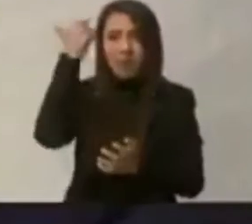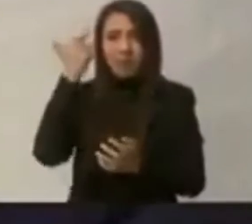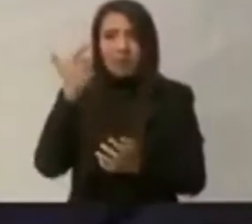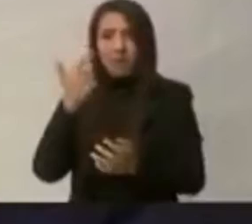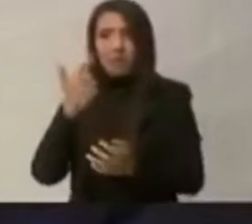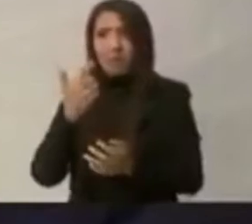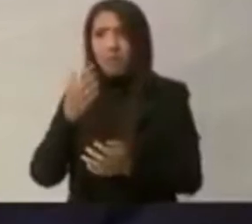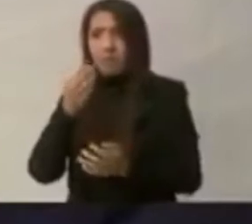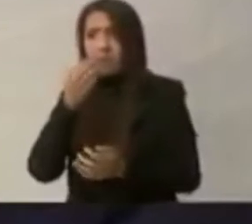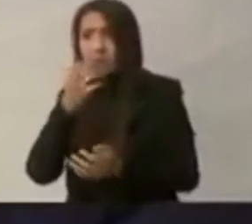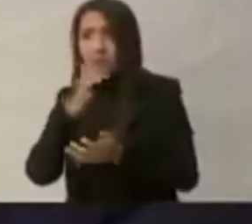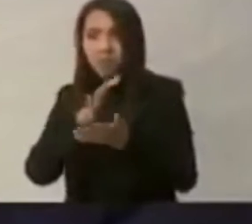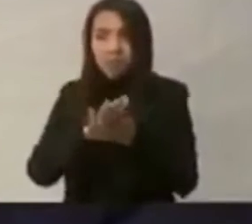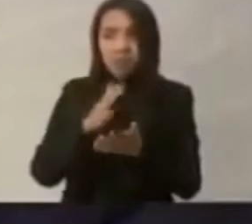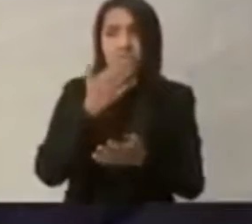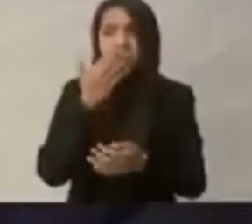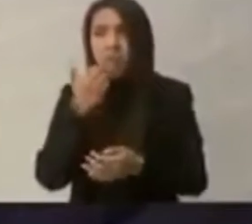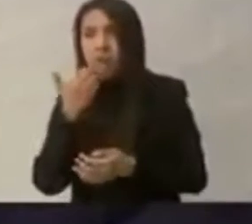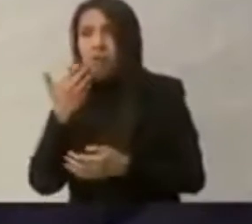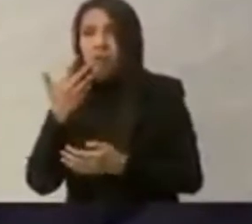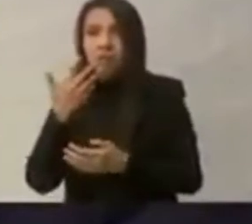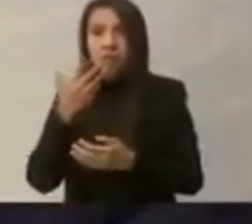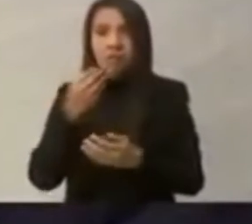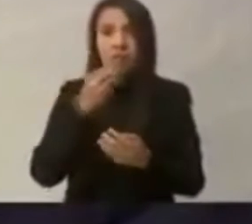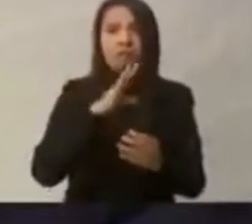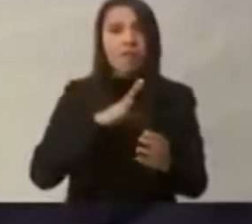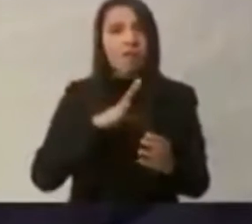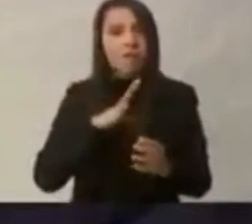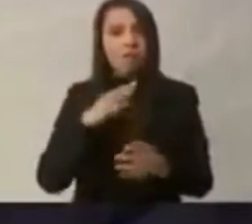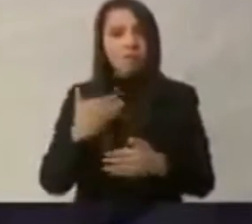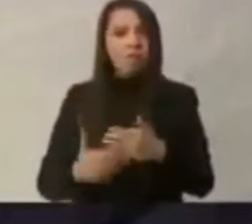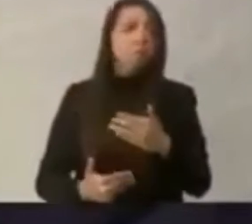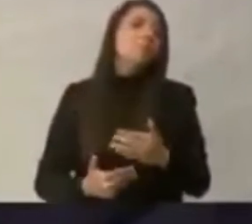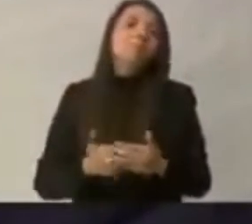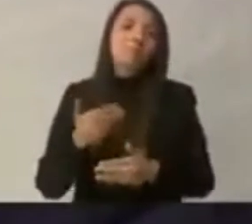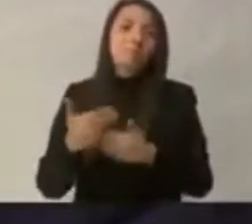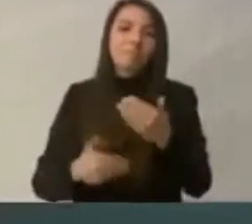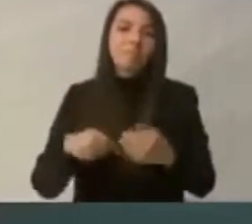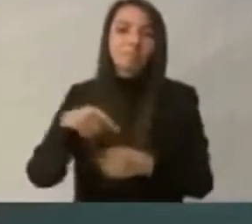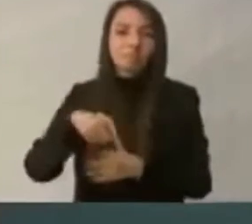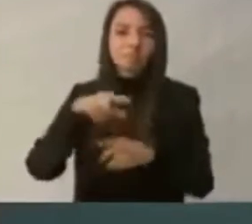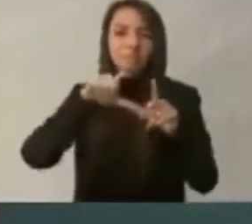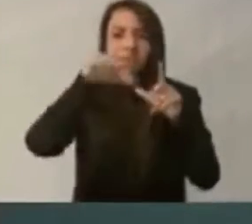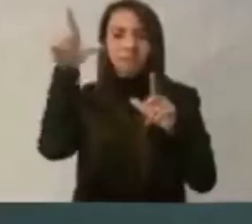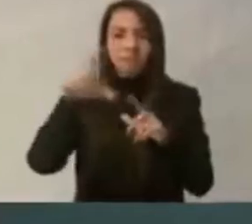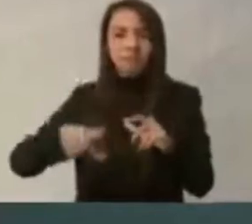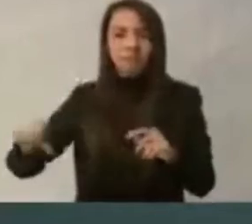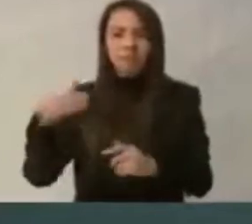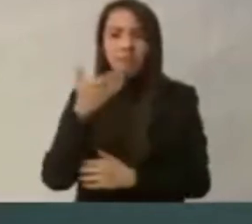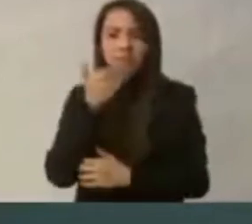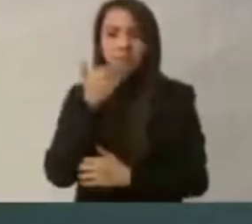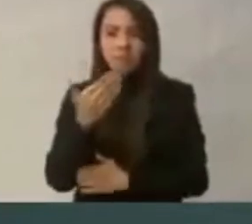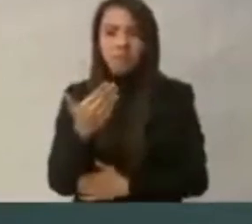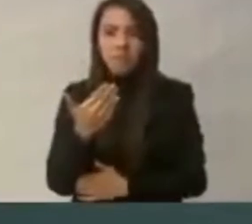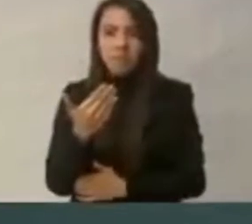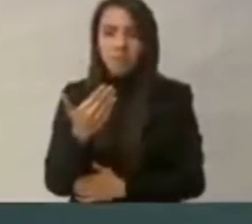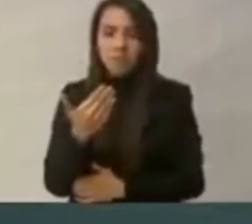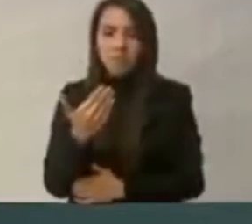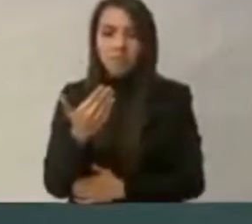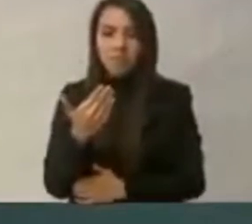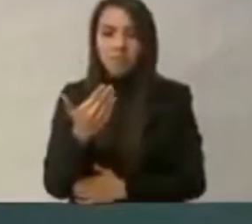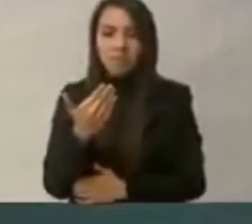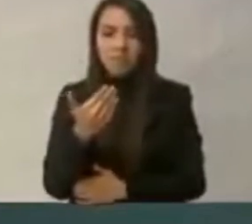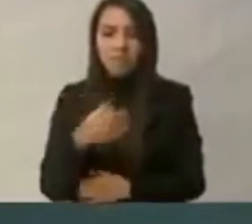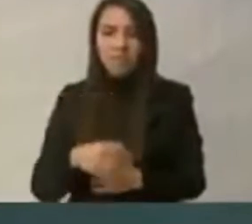consumo. Hay estabilidad social en el país. No